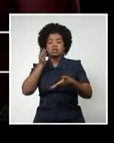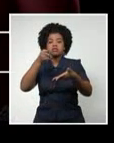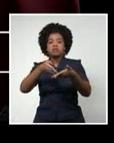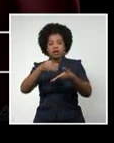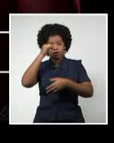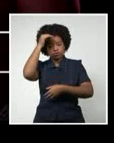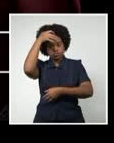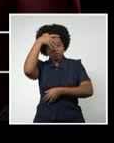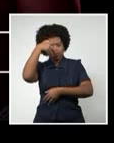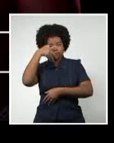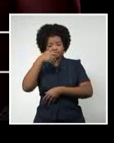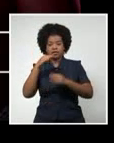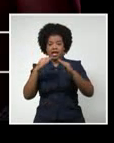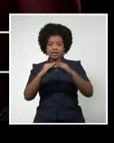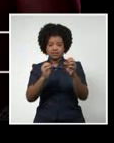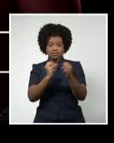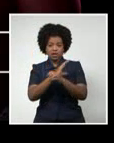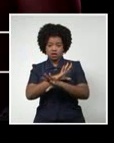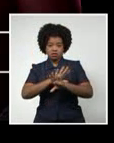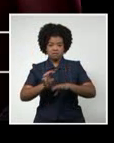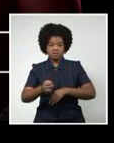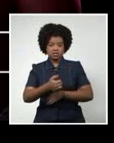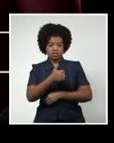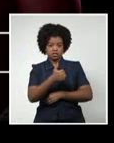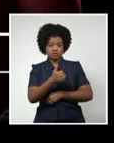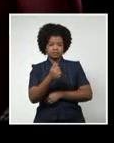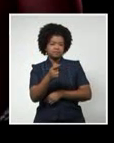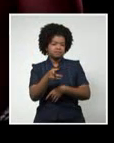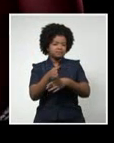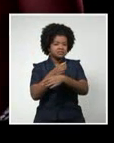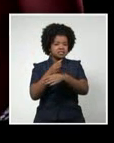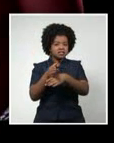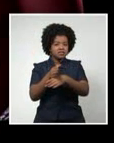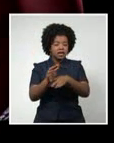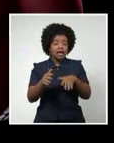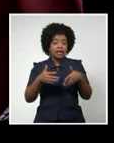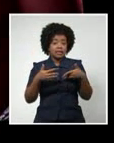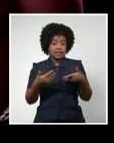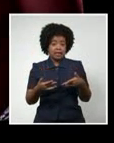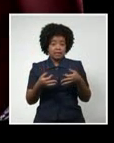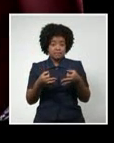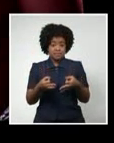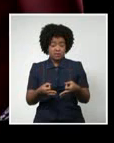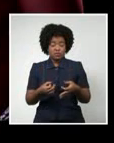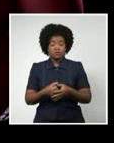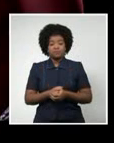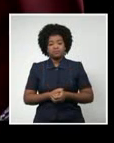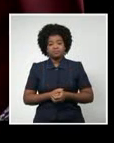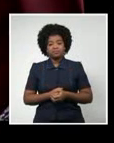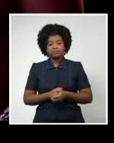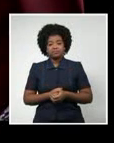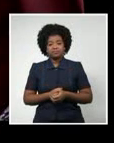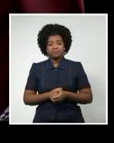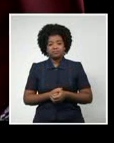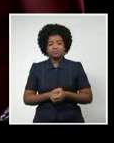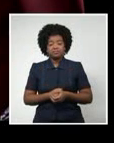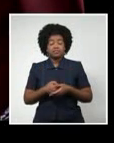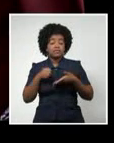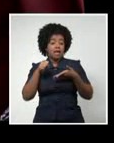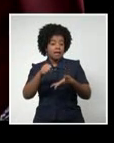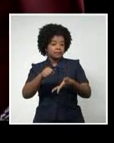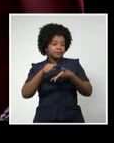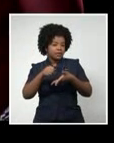Blanca, con lo cual nos dice que este tipo de campaña